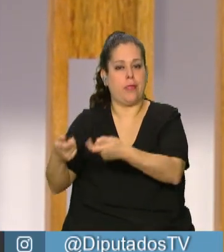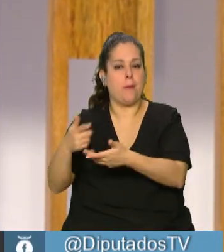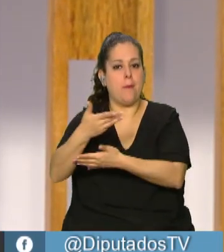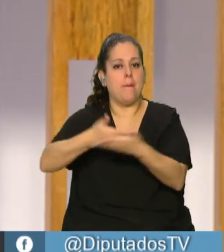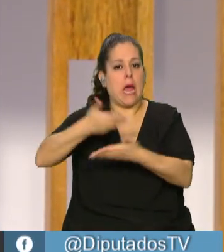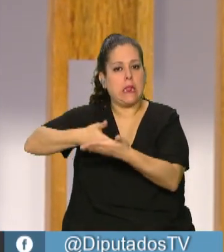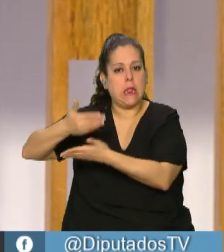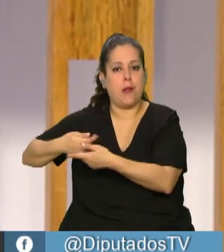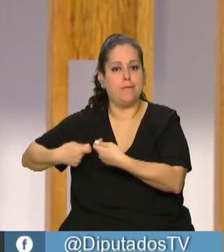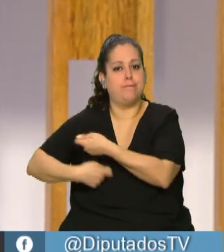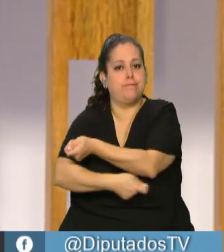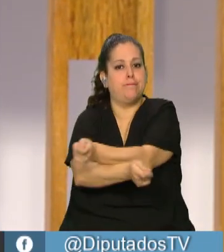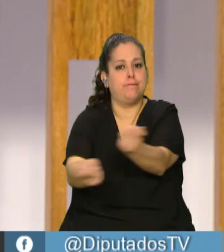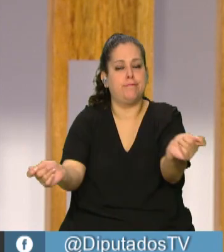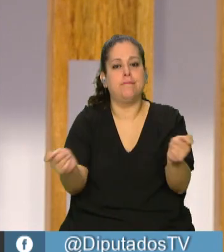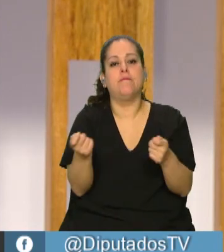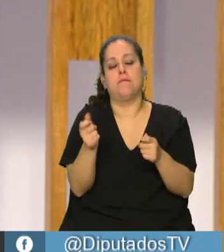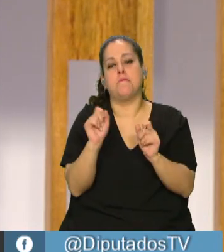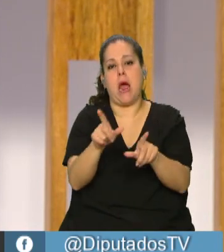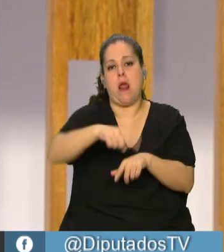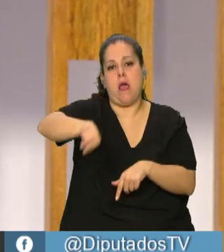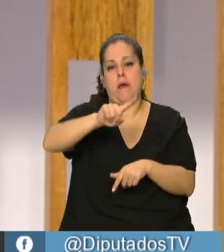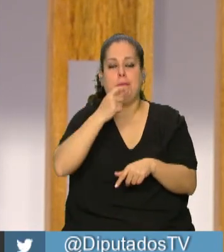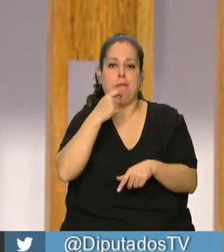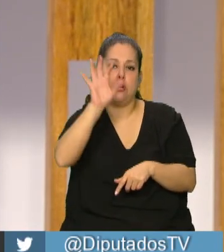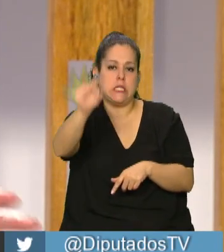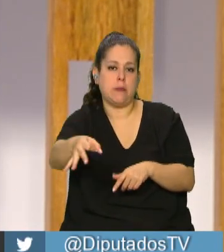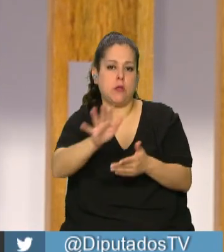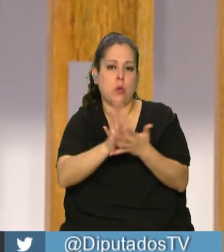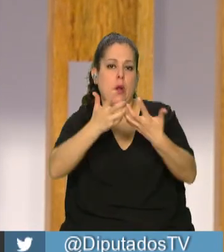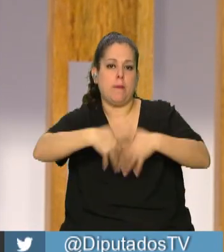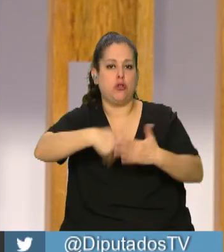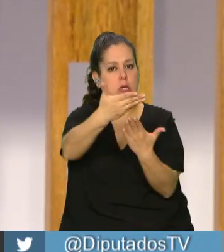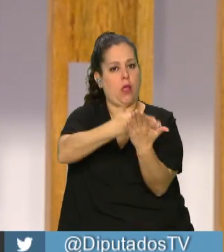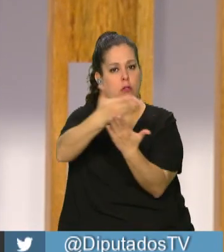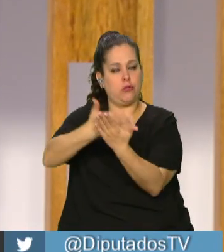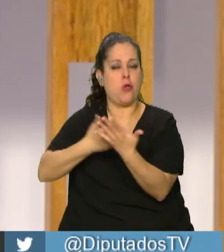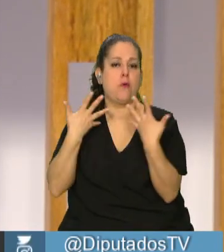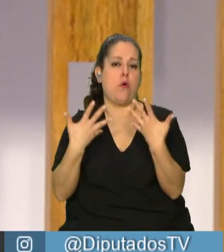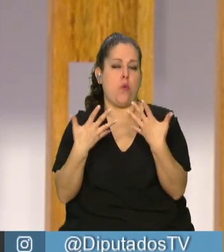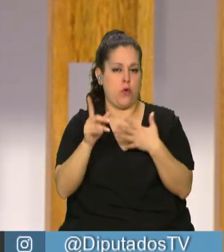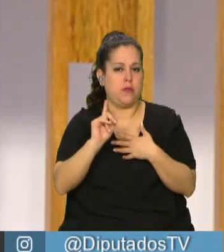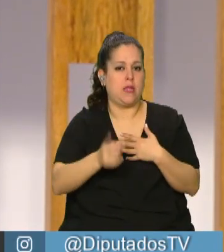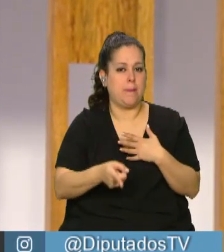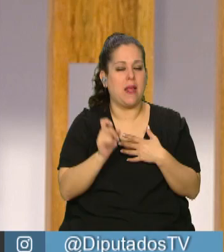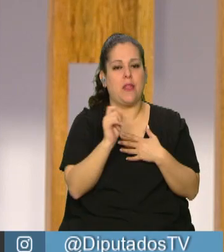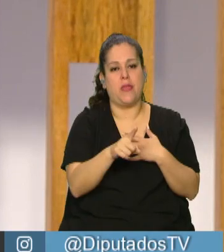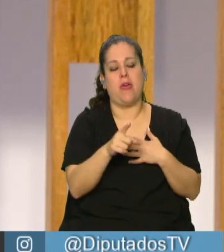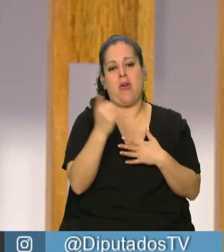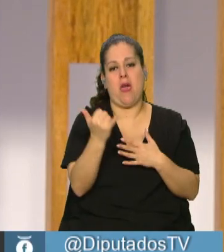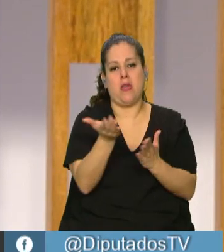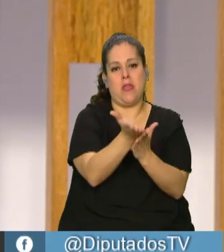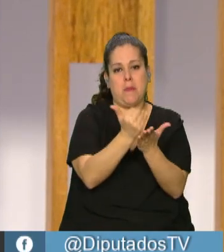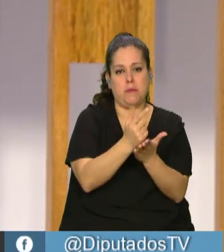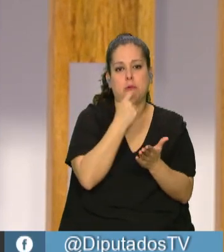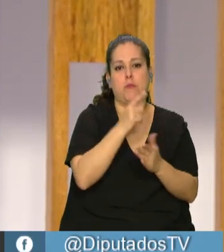material que necesitan. Le ponemos a disposición los proyectos, más allá de que a través de unos departamentos que